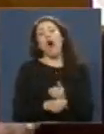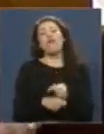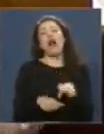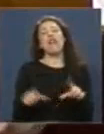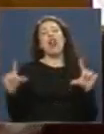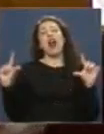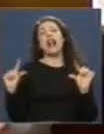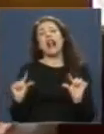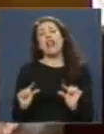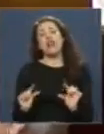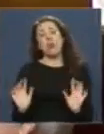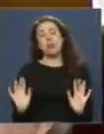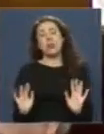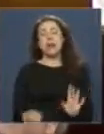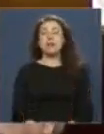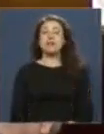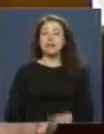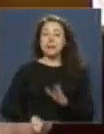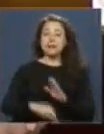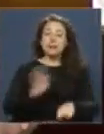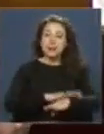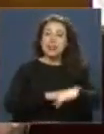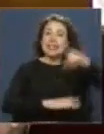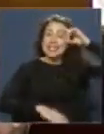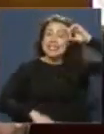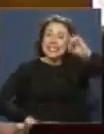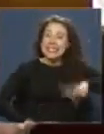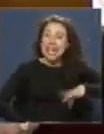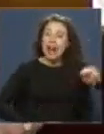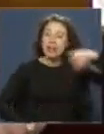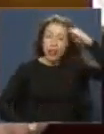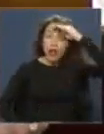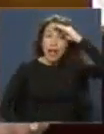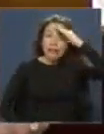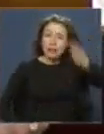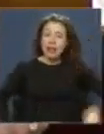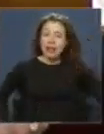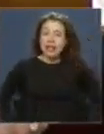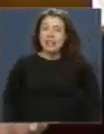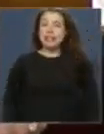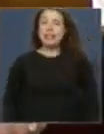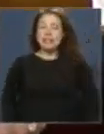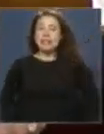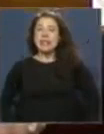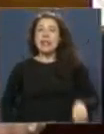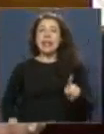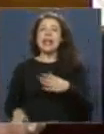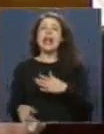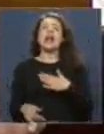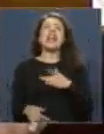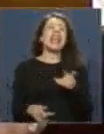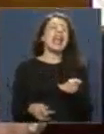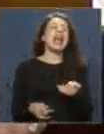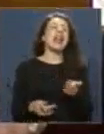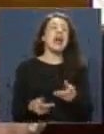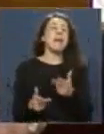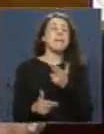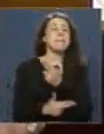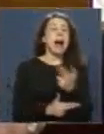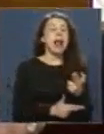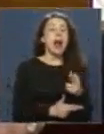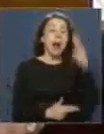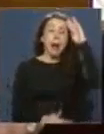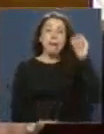reducir. La derecha conoce de esto, tiene experiencia, ha apostado por las balas y los militares